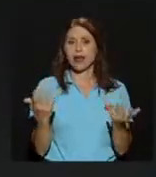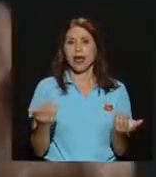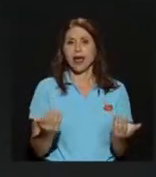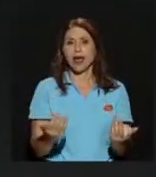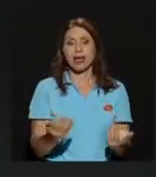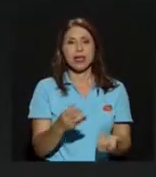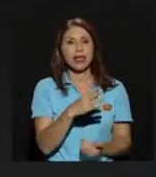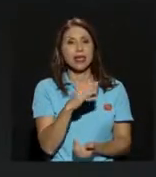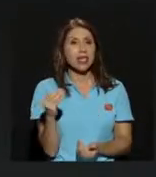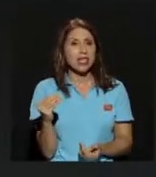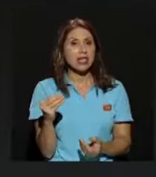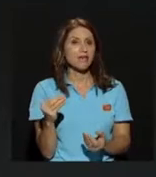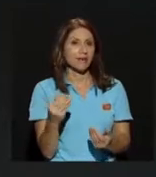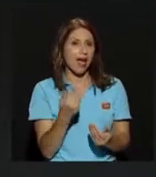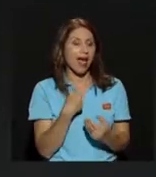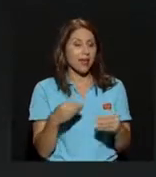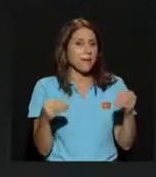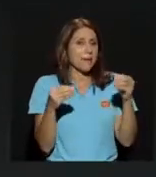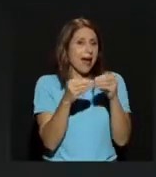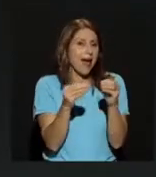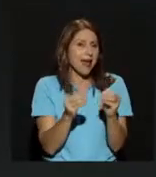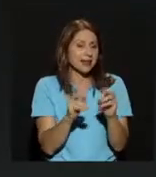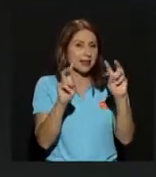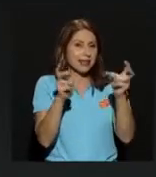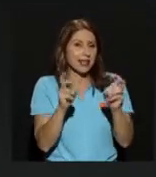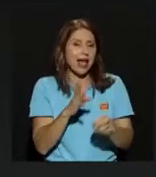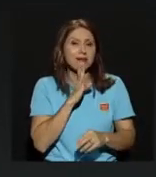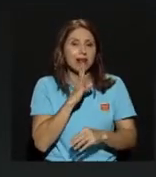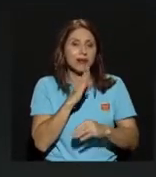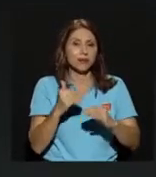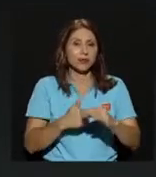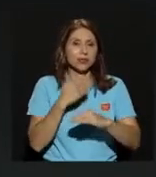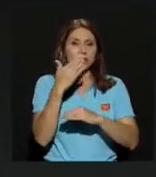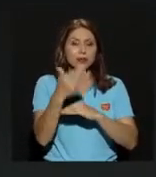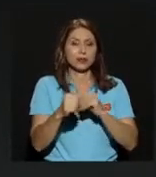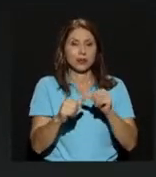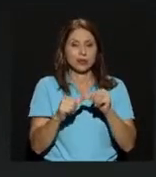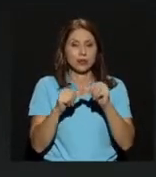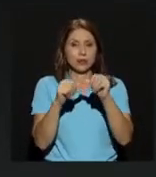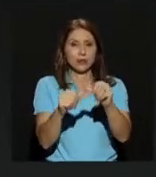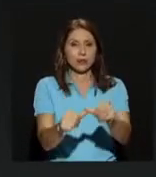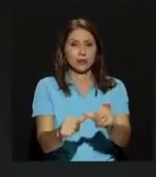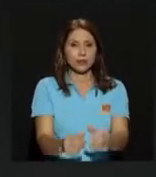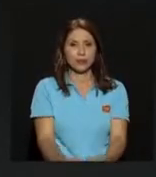y hay más detalles de los cuales hablaremos una vez que el canal nos invite